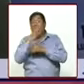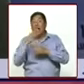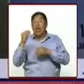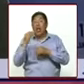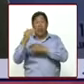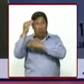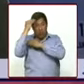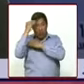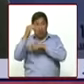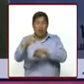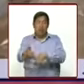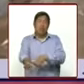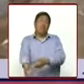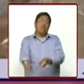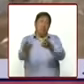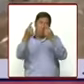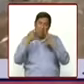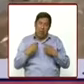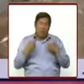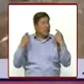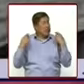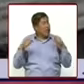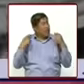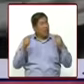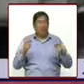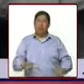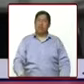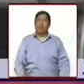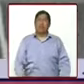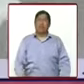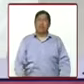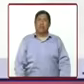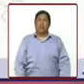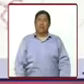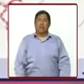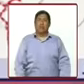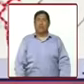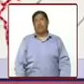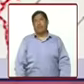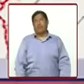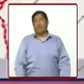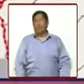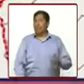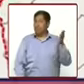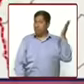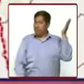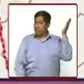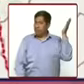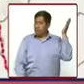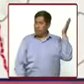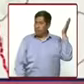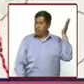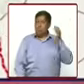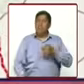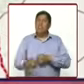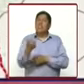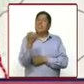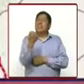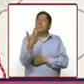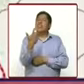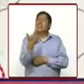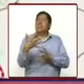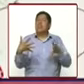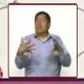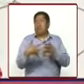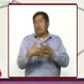el occidente también. acuerdo al mapa de la ABC, son 13 puntos de